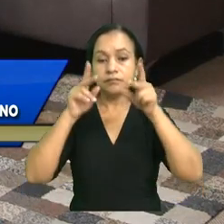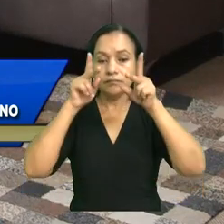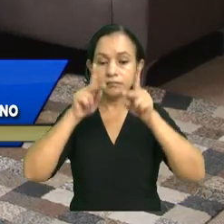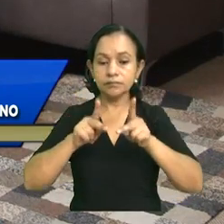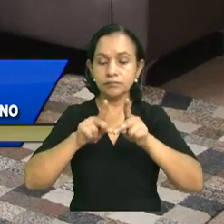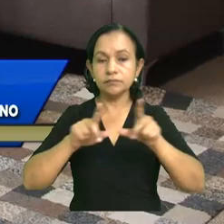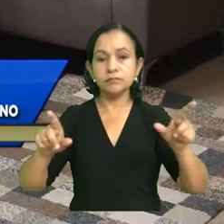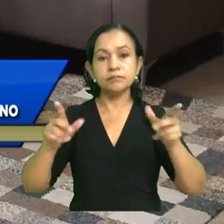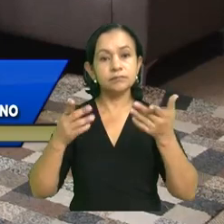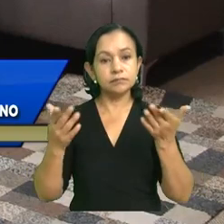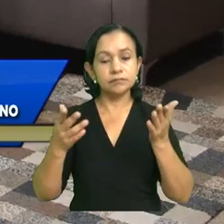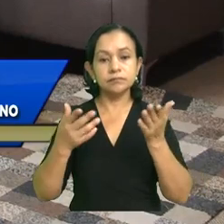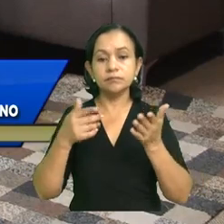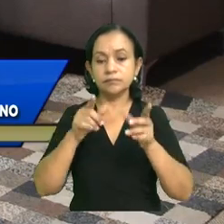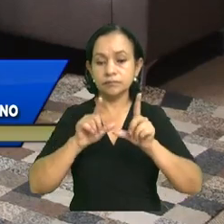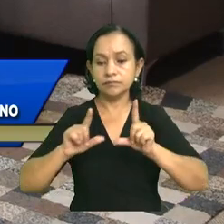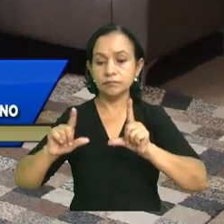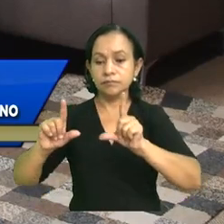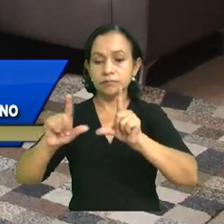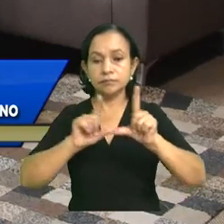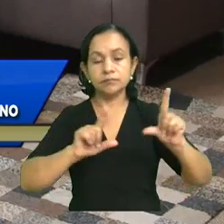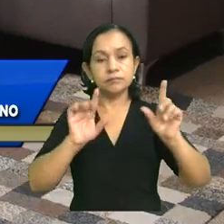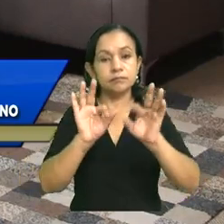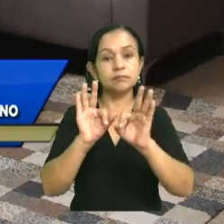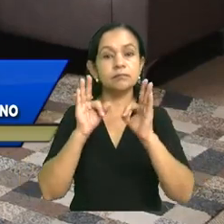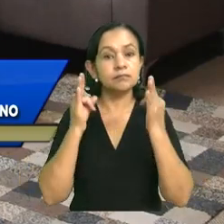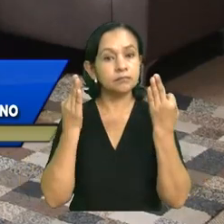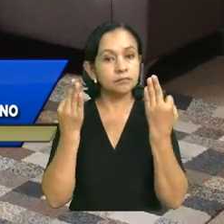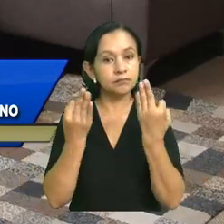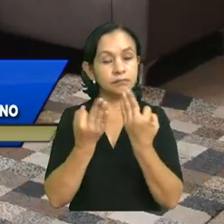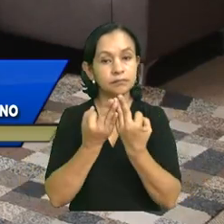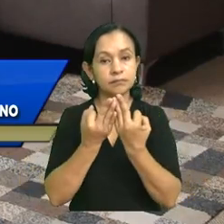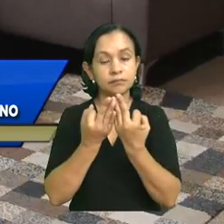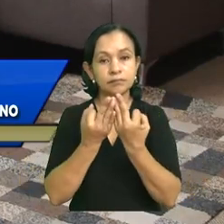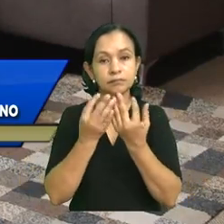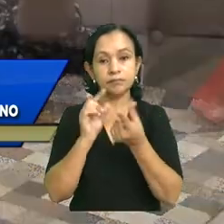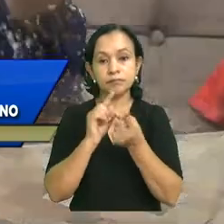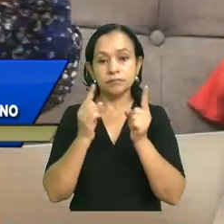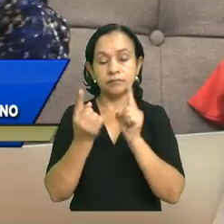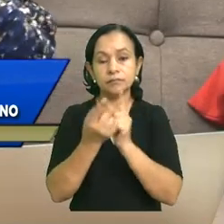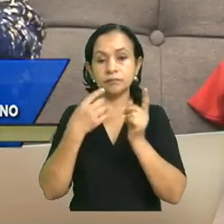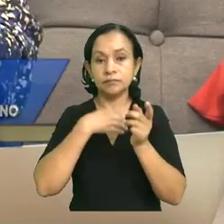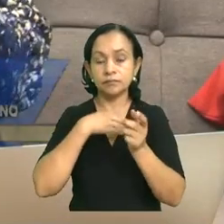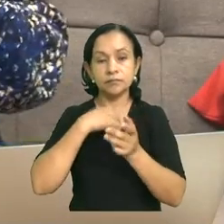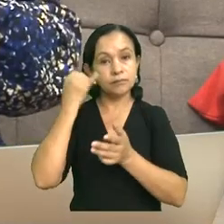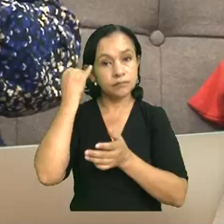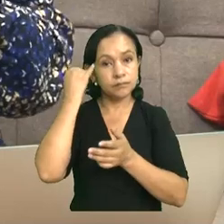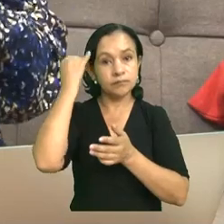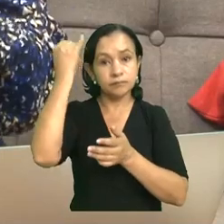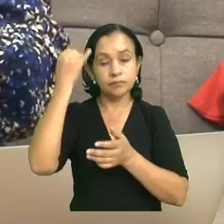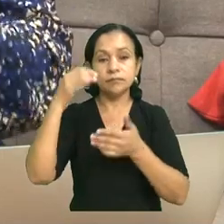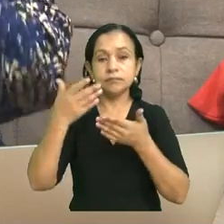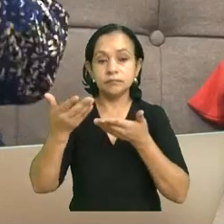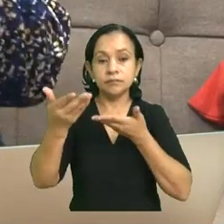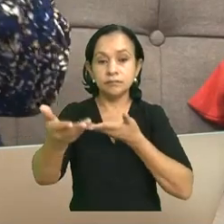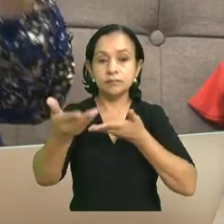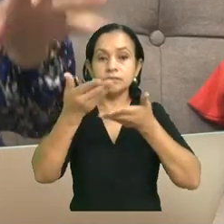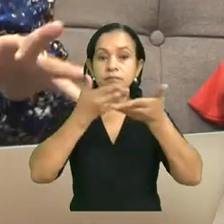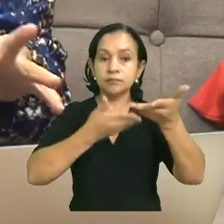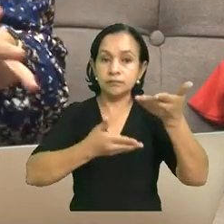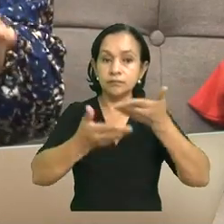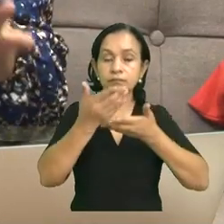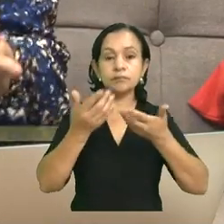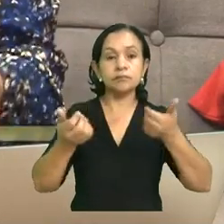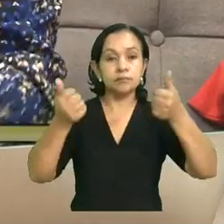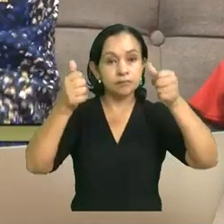que salen desde el territorio, salen desde la familia, que suben todas las propuestas y luego hay una retroalimentación hasta